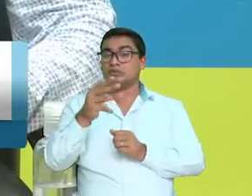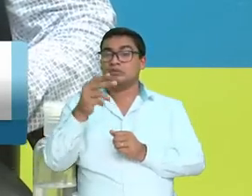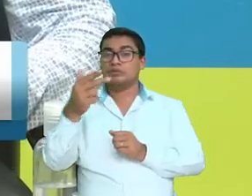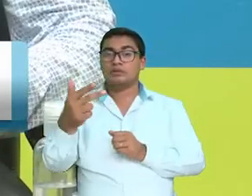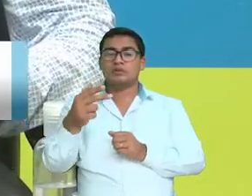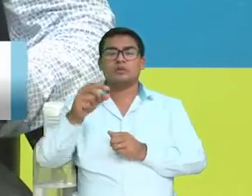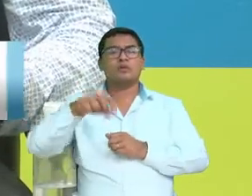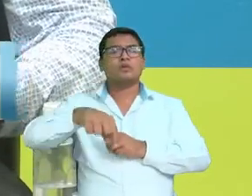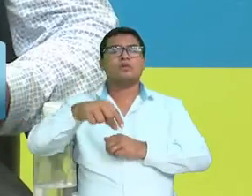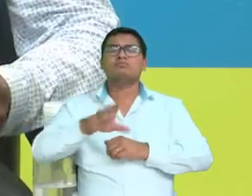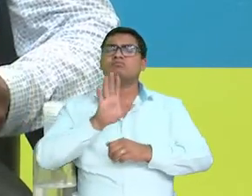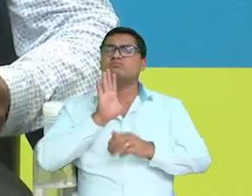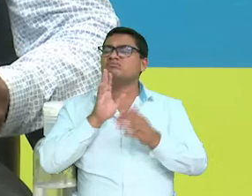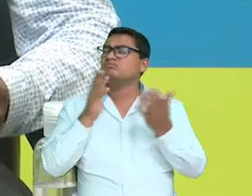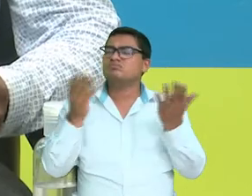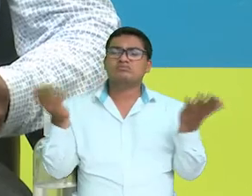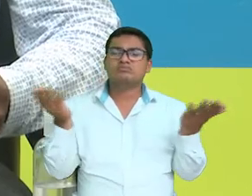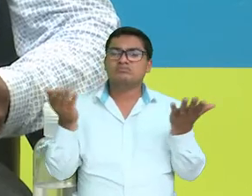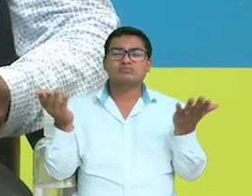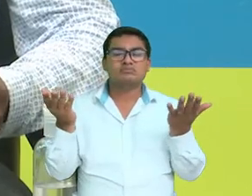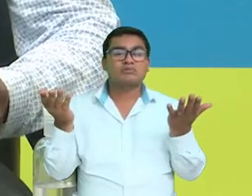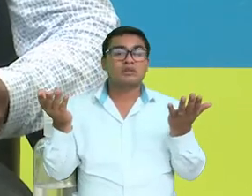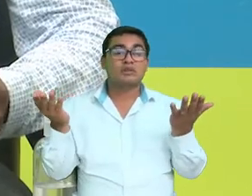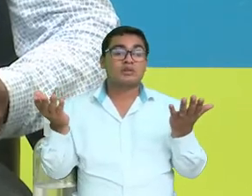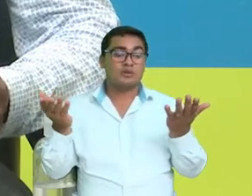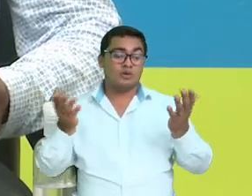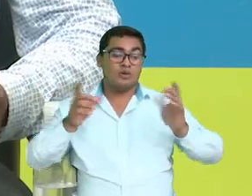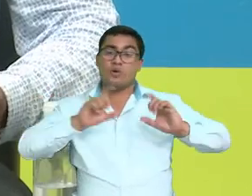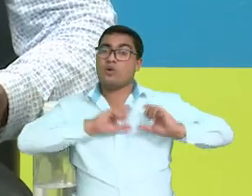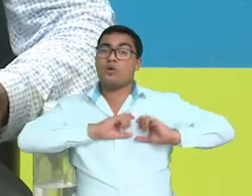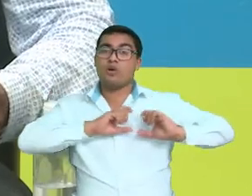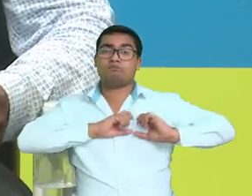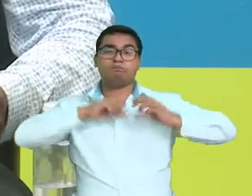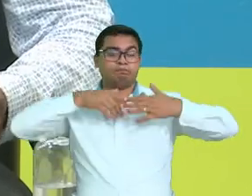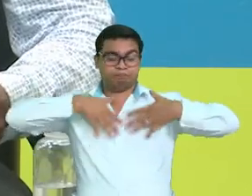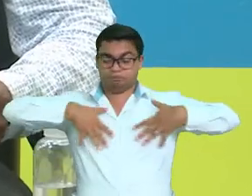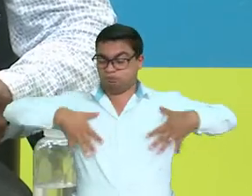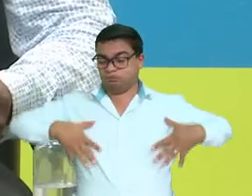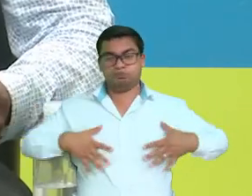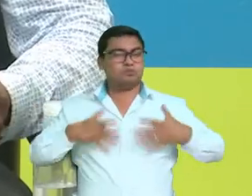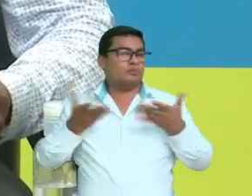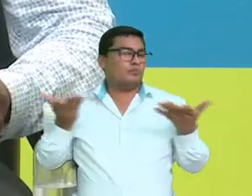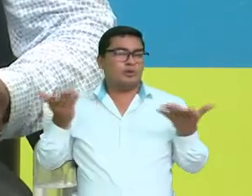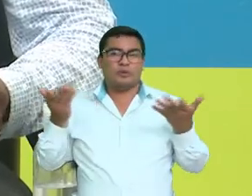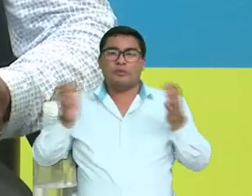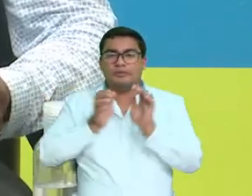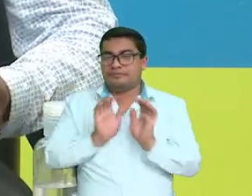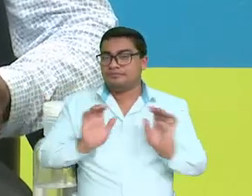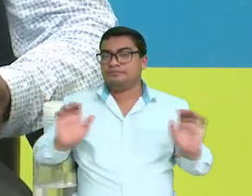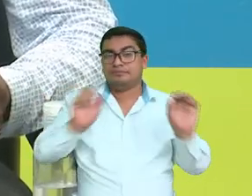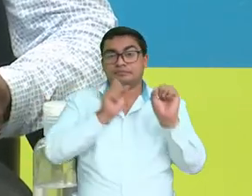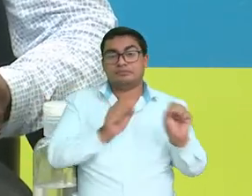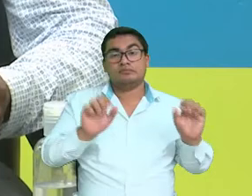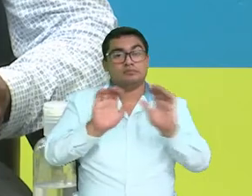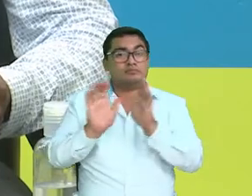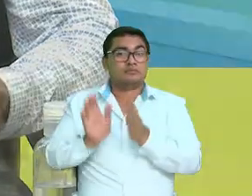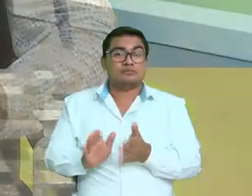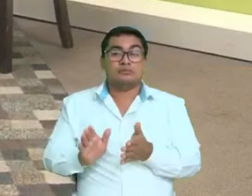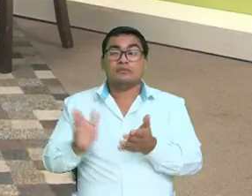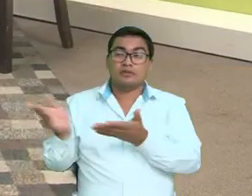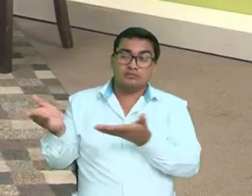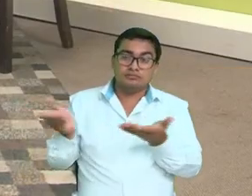estamos hablando sobre el funcionamiento del sistema circulatorio en los niños y niñas. Tenemos como invitado al doctor Cristian